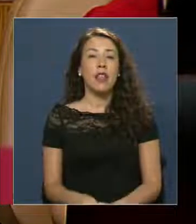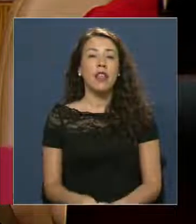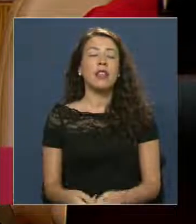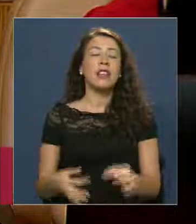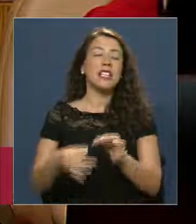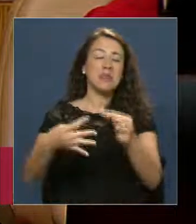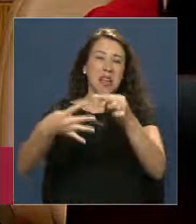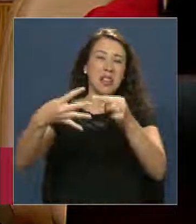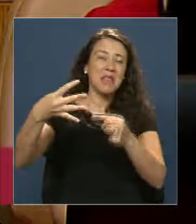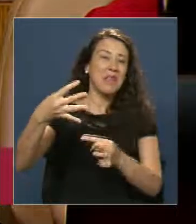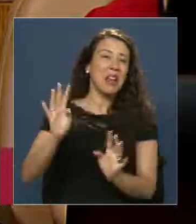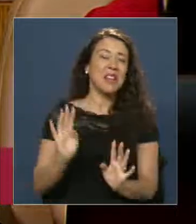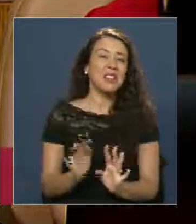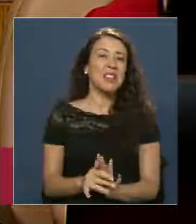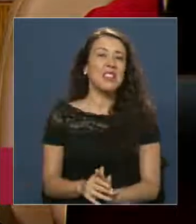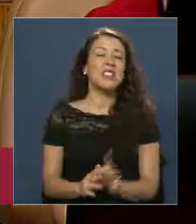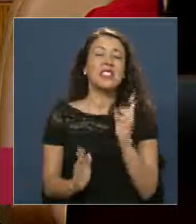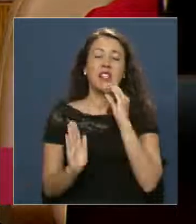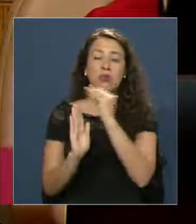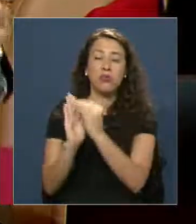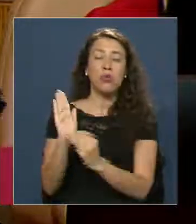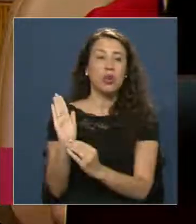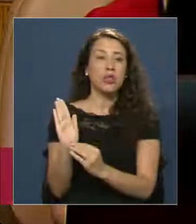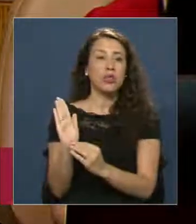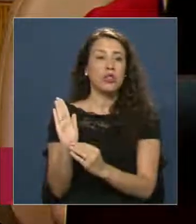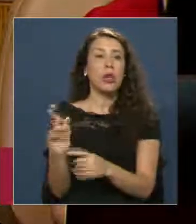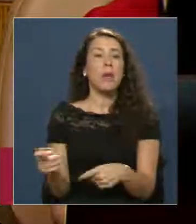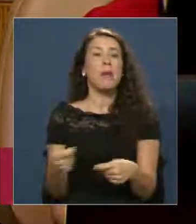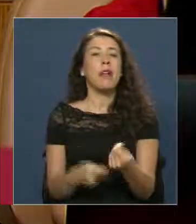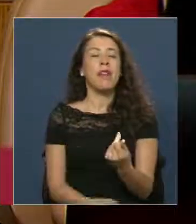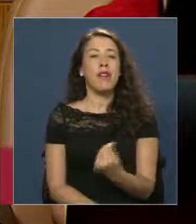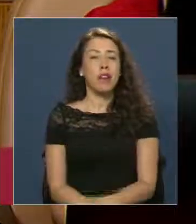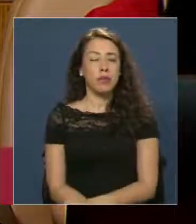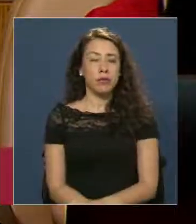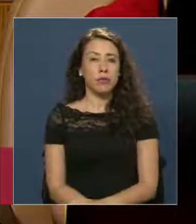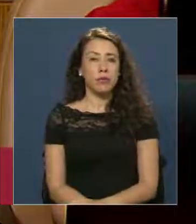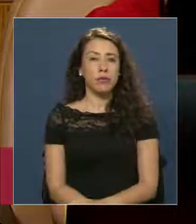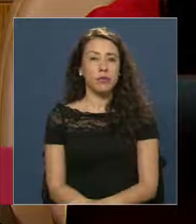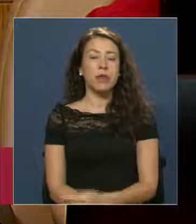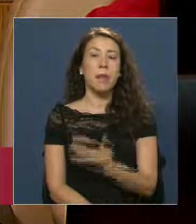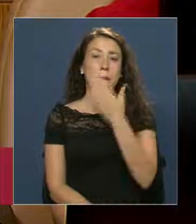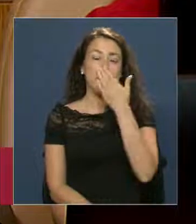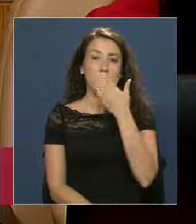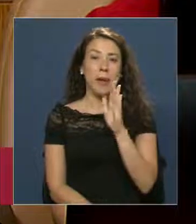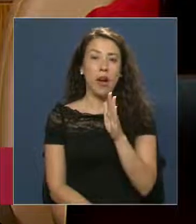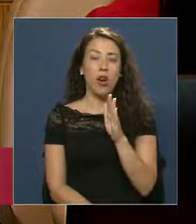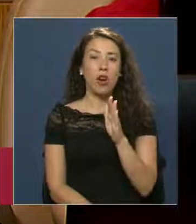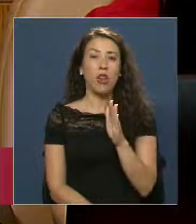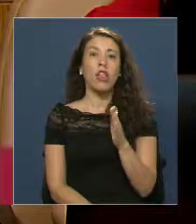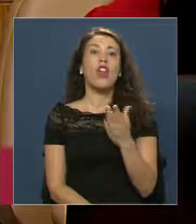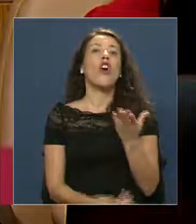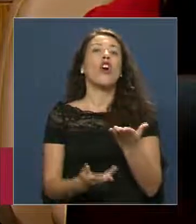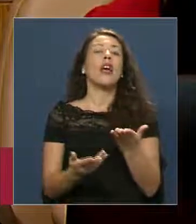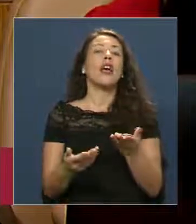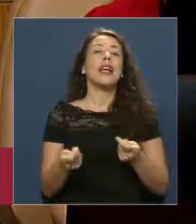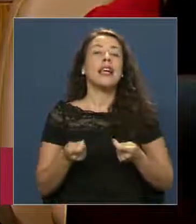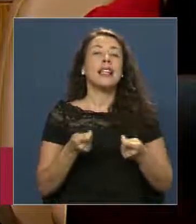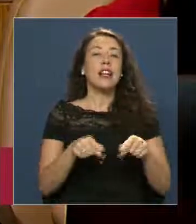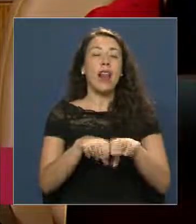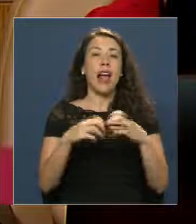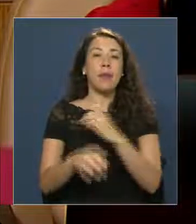una serie de personas que están listas y están listos en el mercado de valores. Así que es mucho mejor de lo que había salido de la